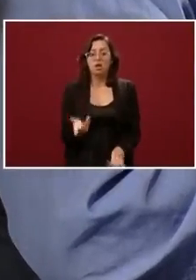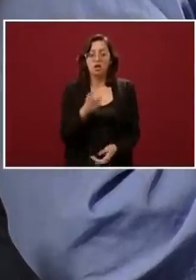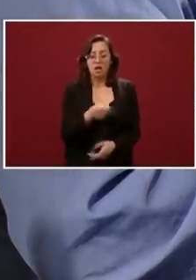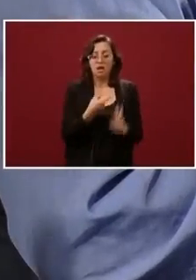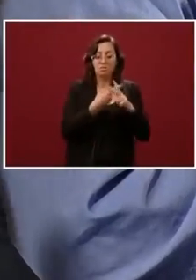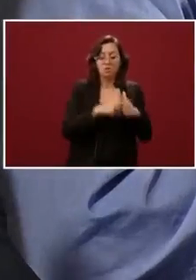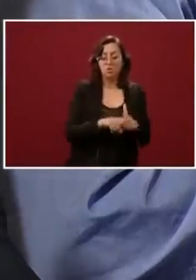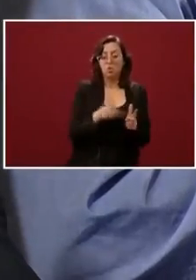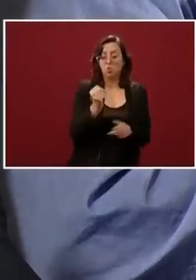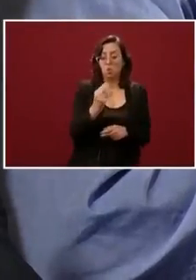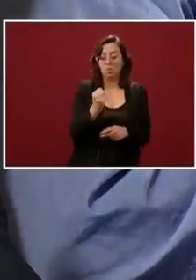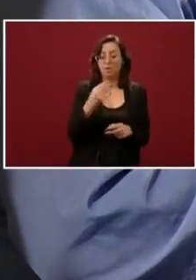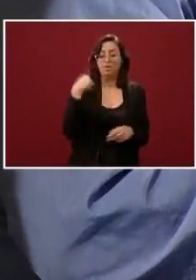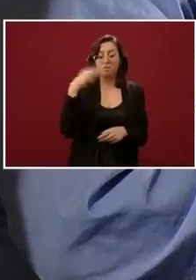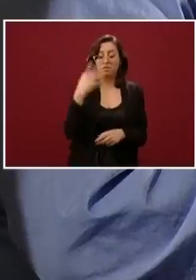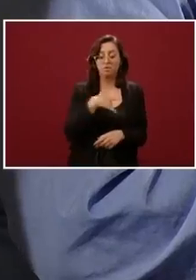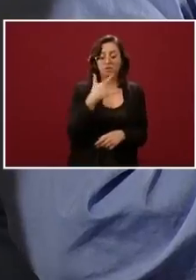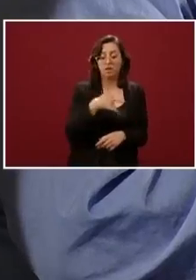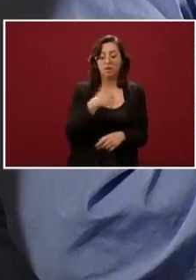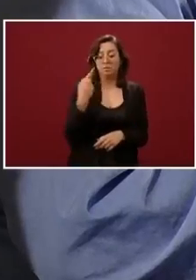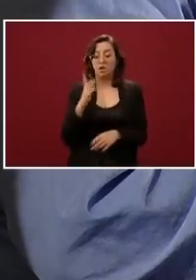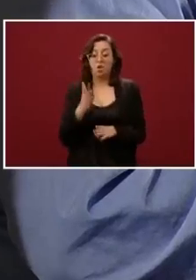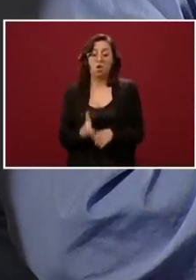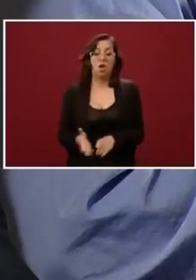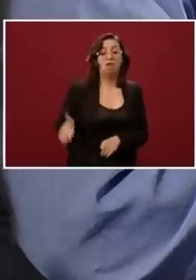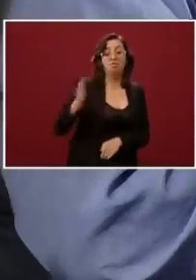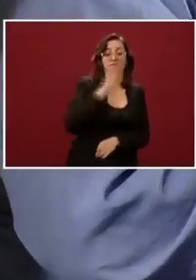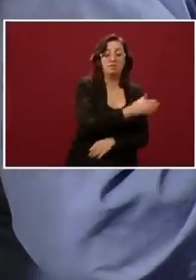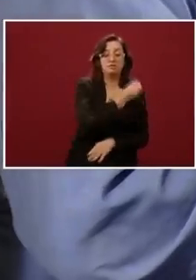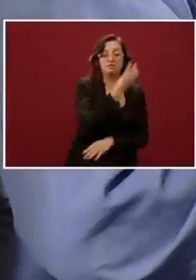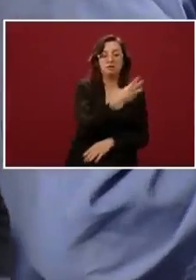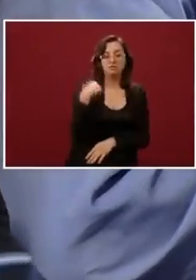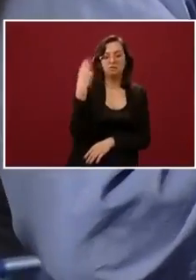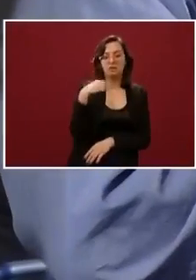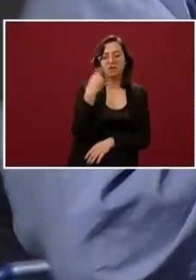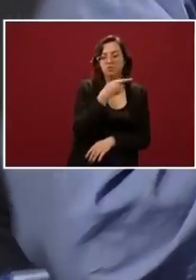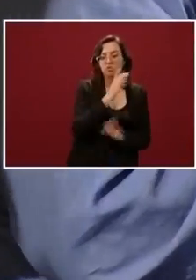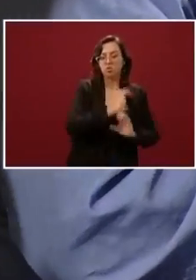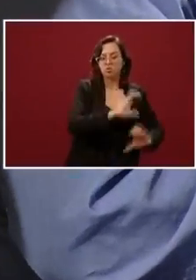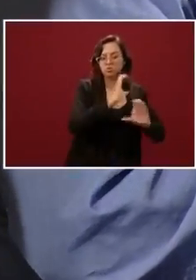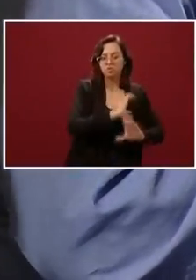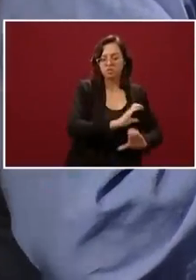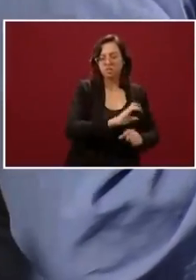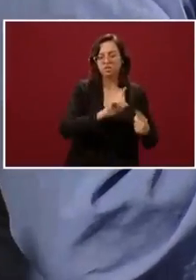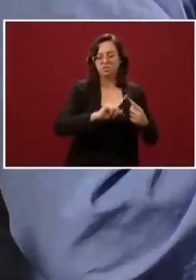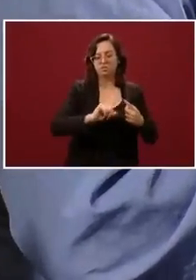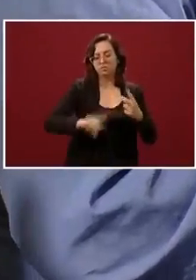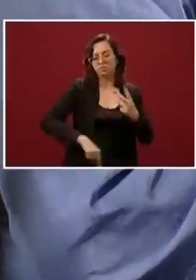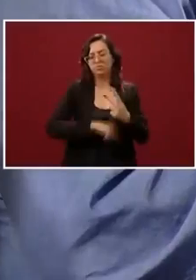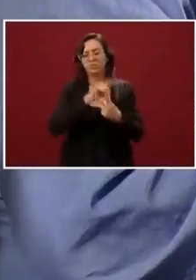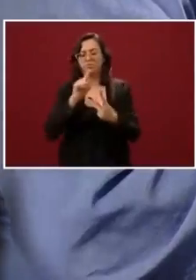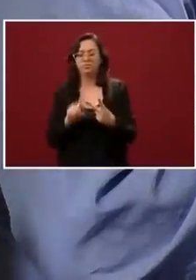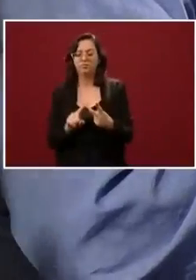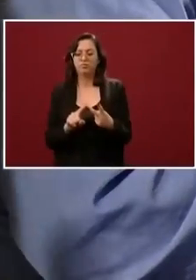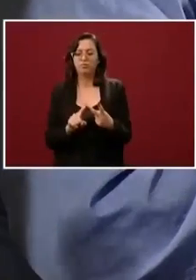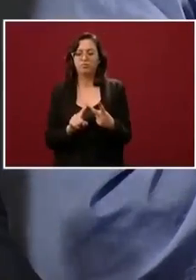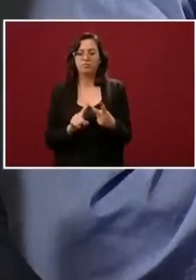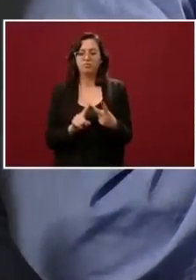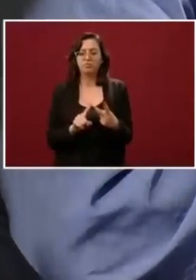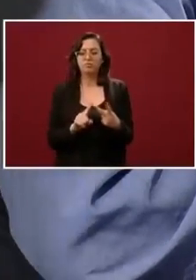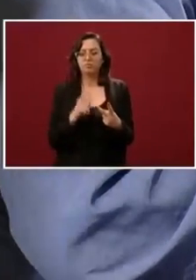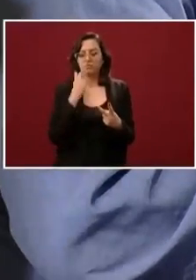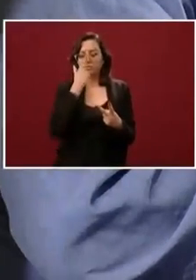los síntomas, pero el festival fue el día 3 de marzo. Eso por una parte. Por la otra, si se reunió